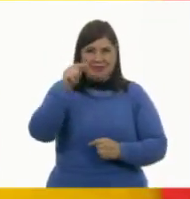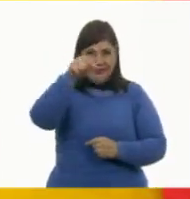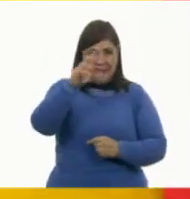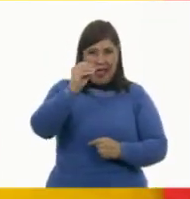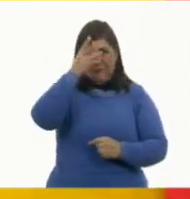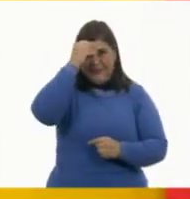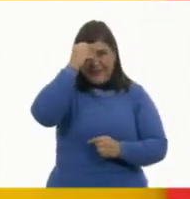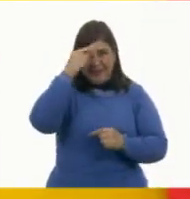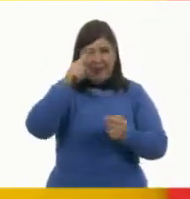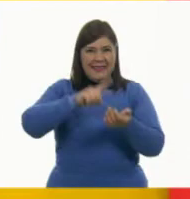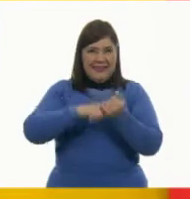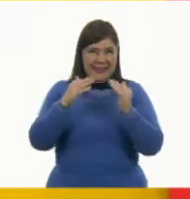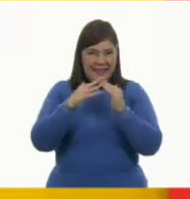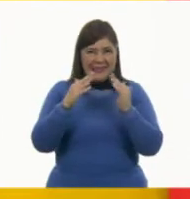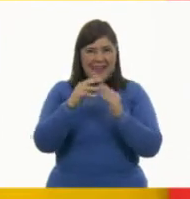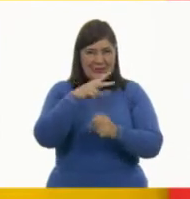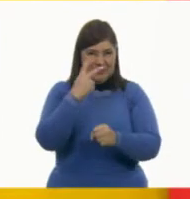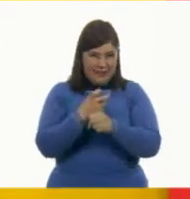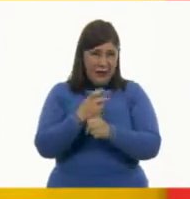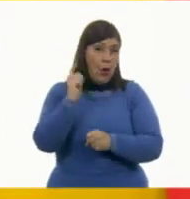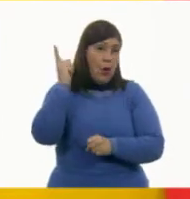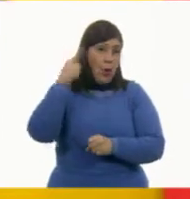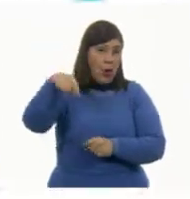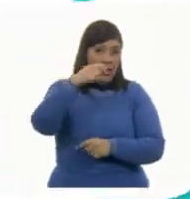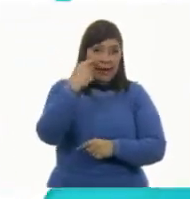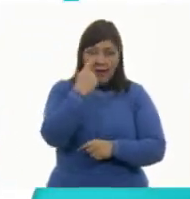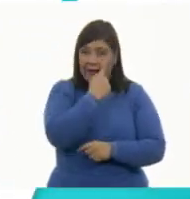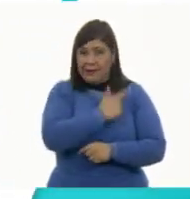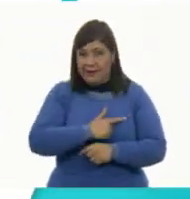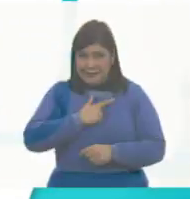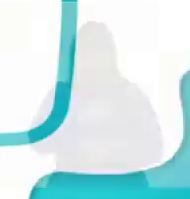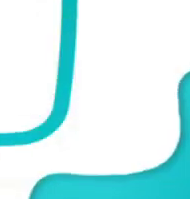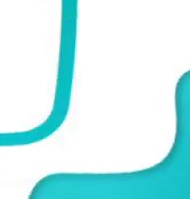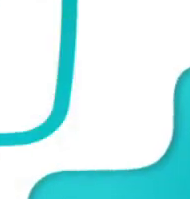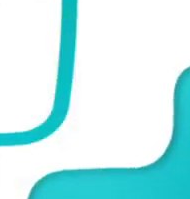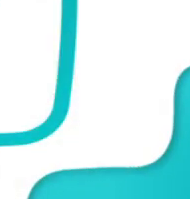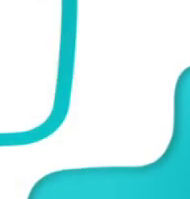Casa 2. Esperamos que lo hayan disfrutado tanto como nosotros.